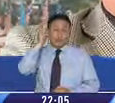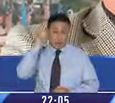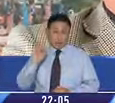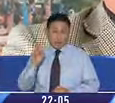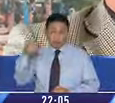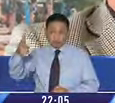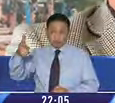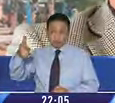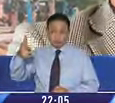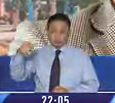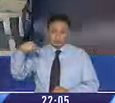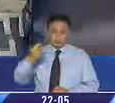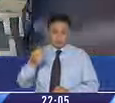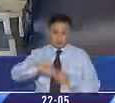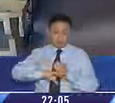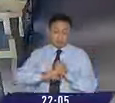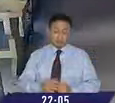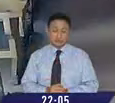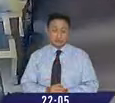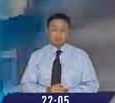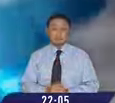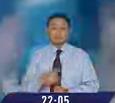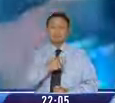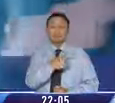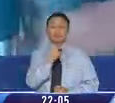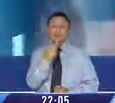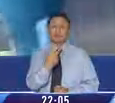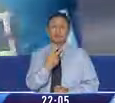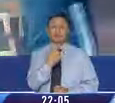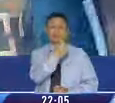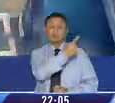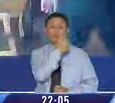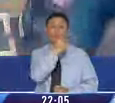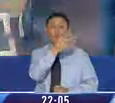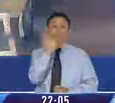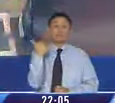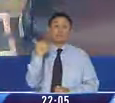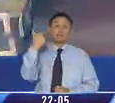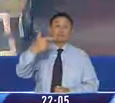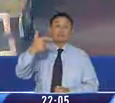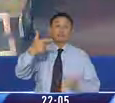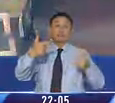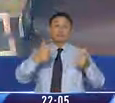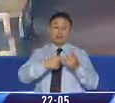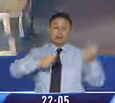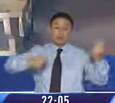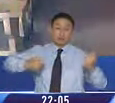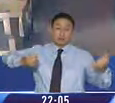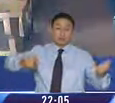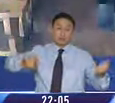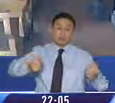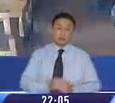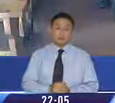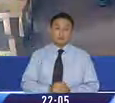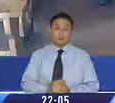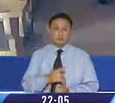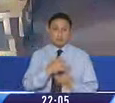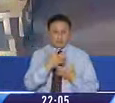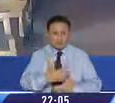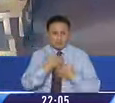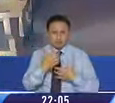y se llevan todo el dinero. De los dos que sometieron a los clientes, el uno empuñaba un arma de fuego y el otro un cuchillo. La agresividad,